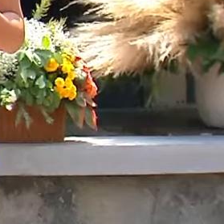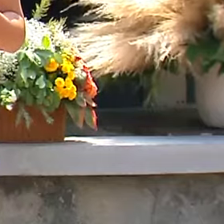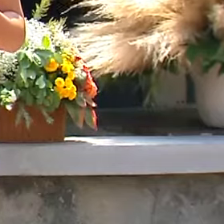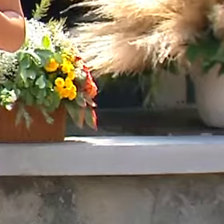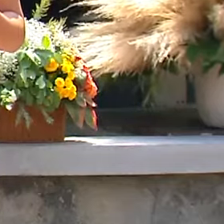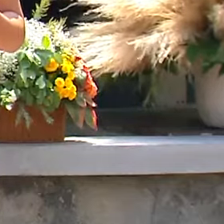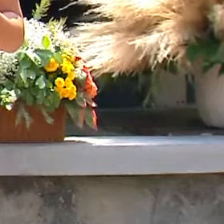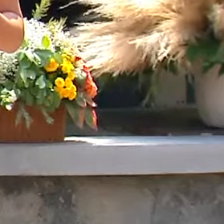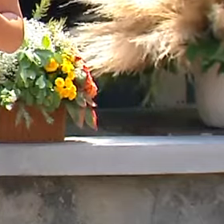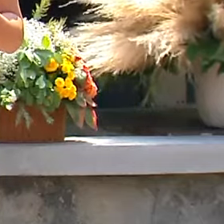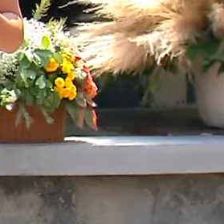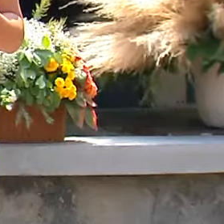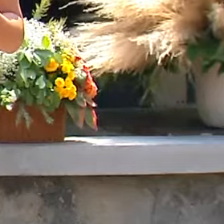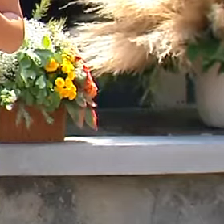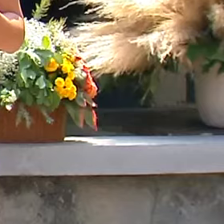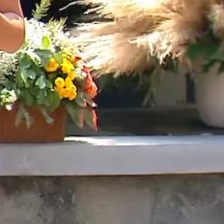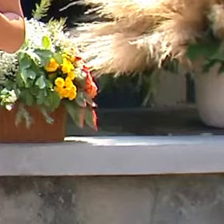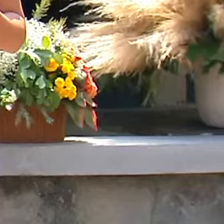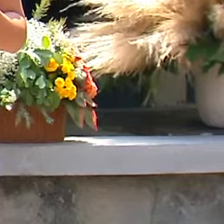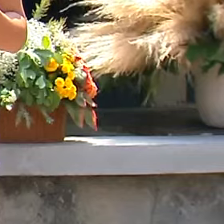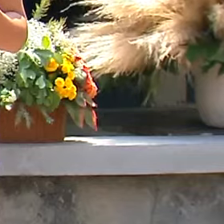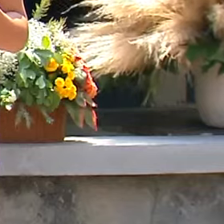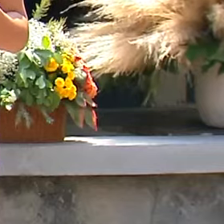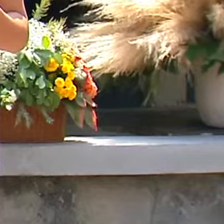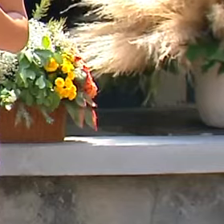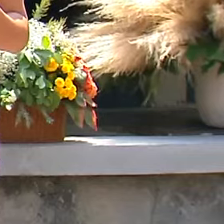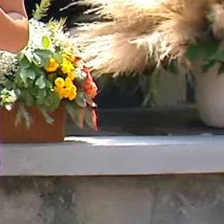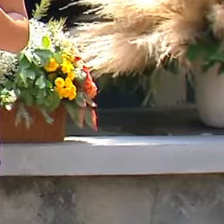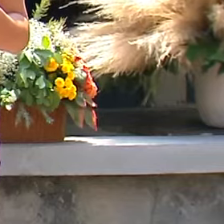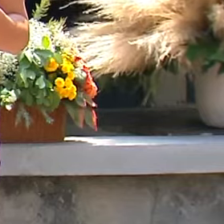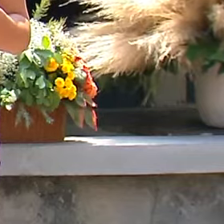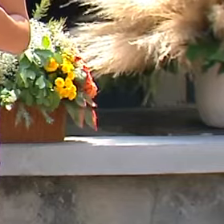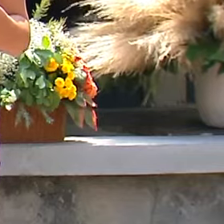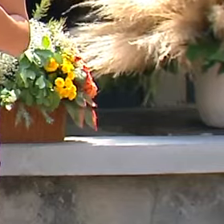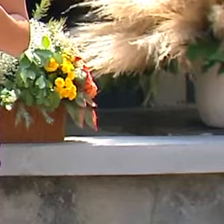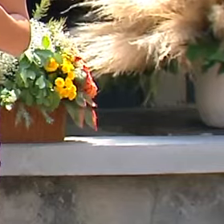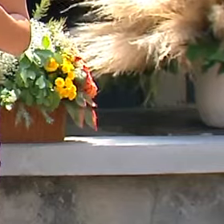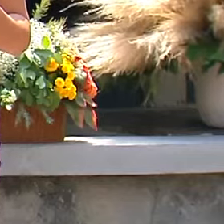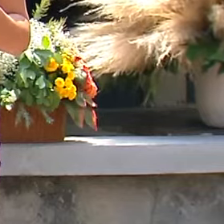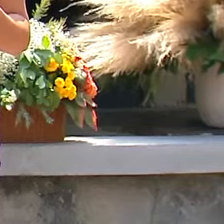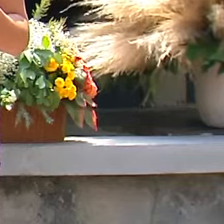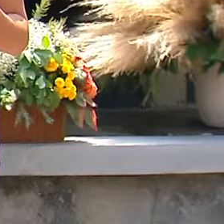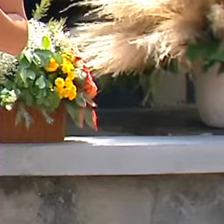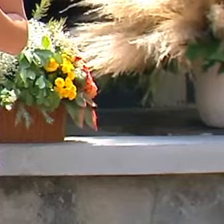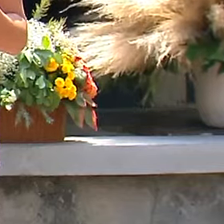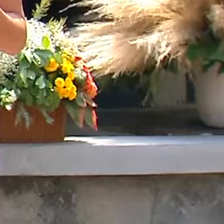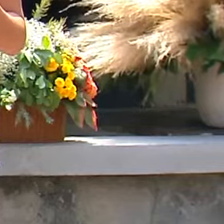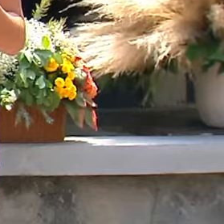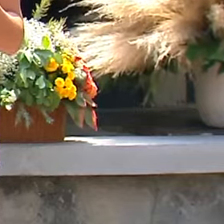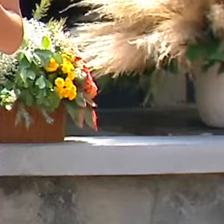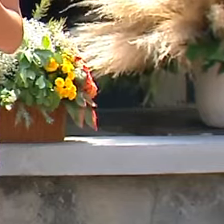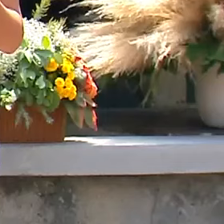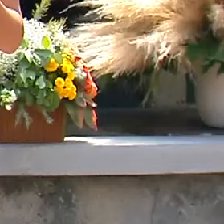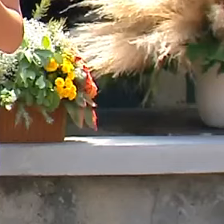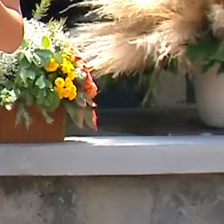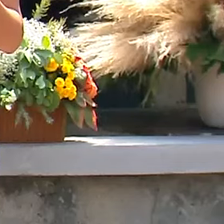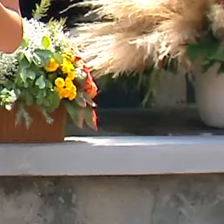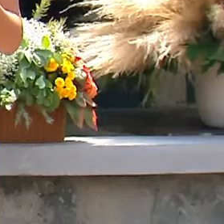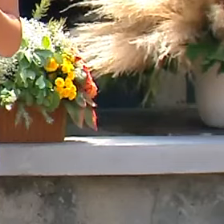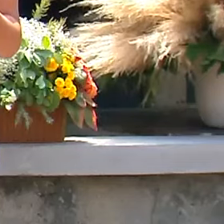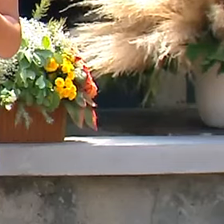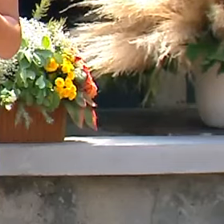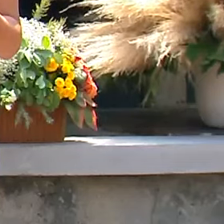desde acá, desde el austroecuatoriano, luego de que se ha desarrollado por más de 4 horas esta sesión plenaria de